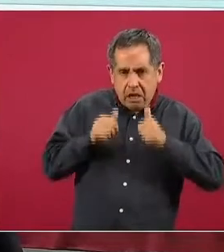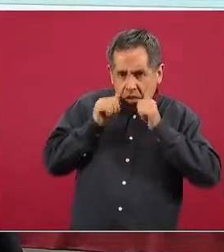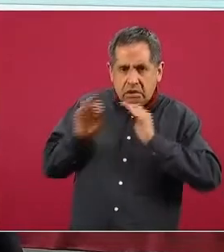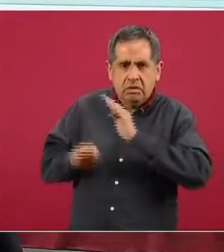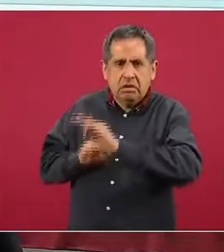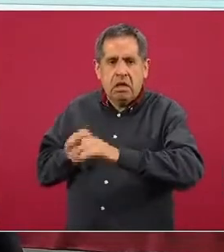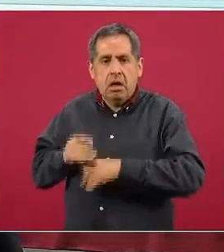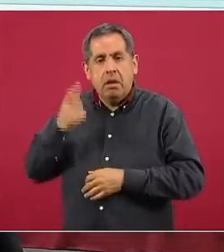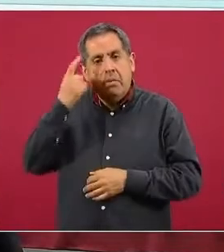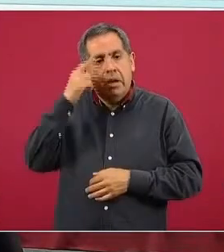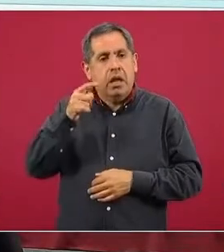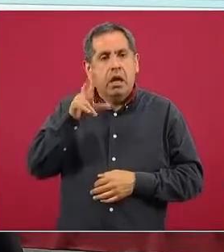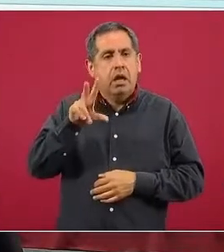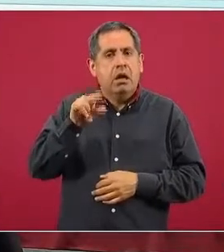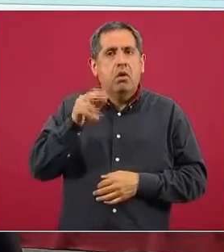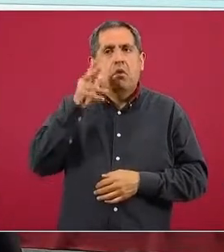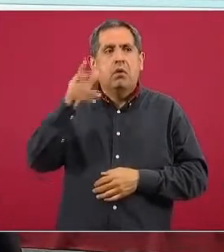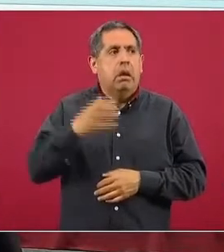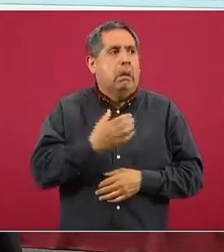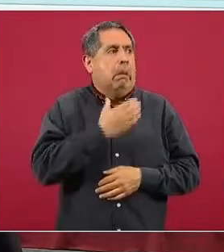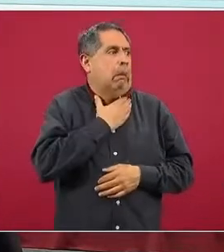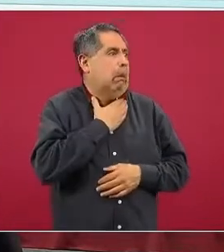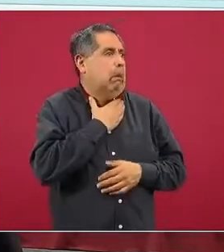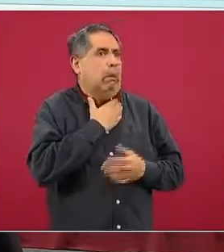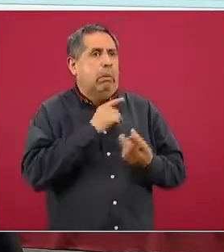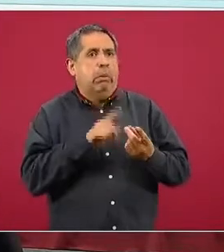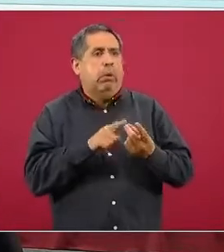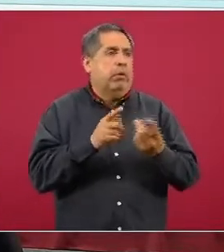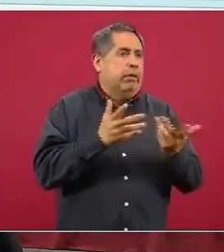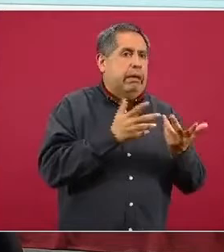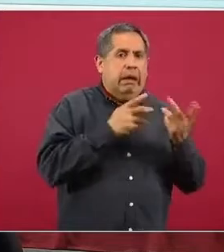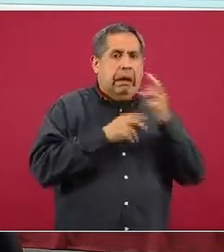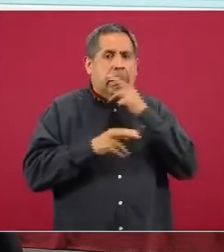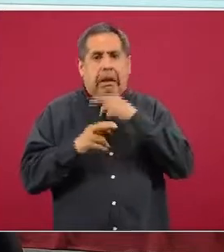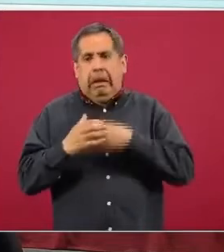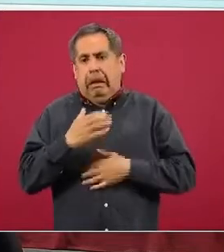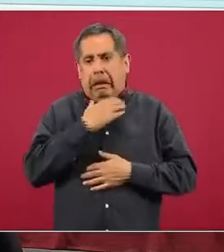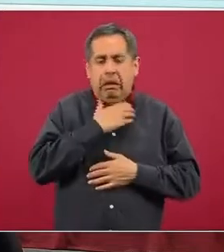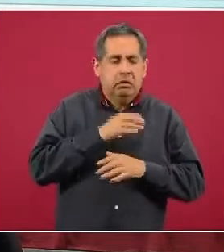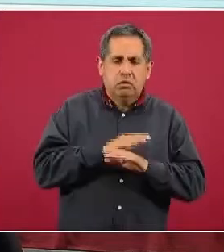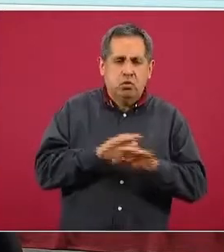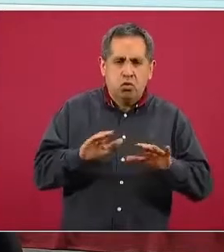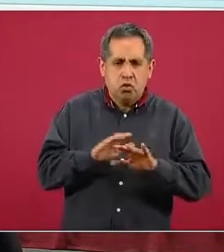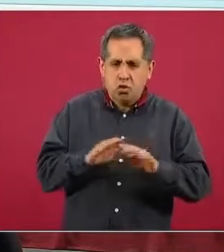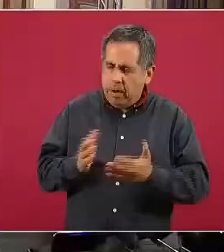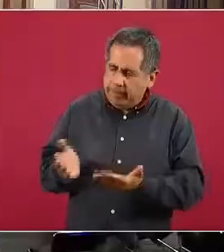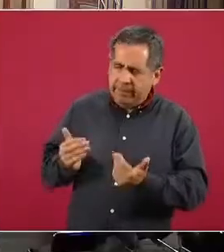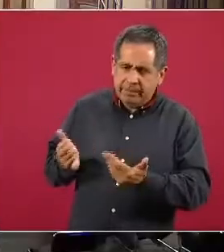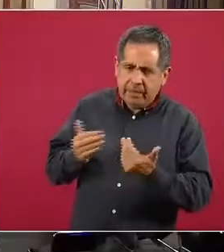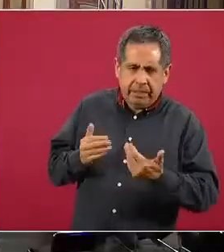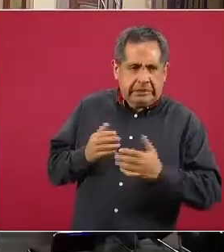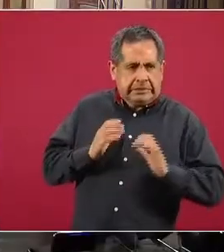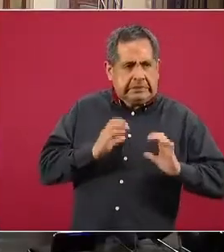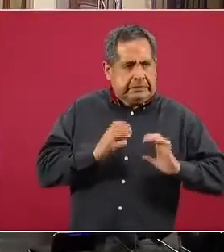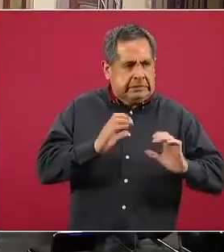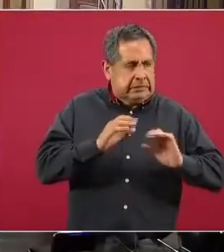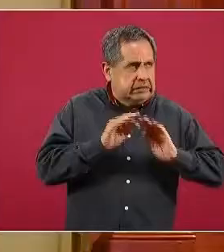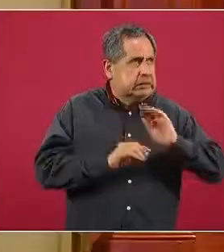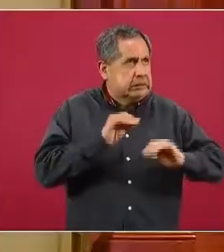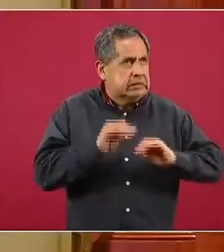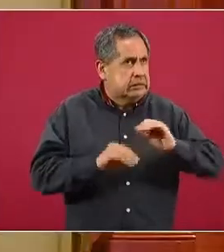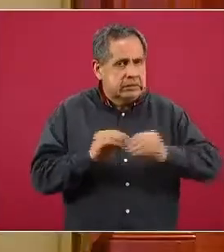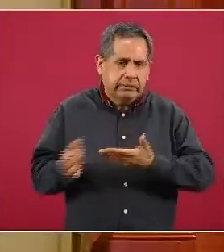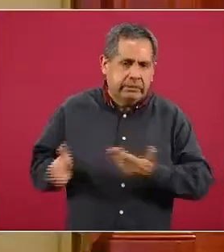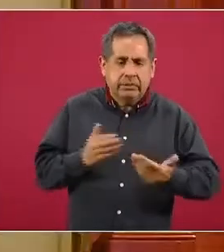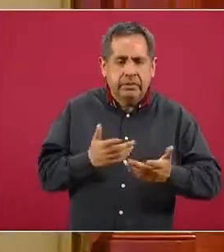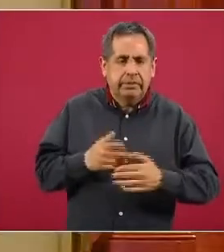no vayan a incrementarse en un nivel que en su momento generen la saturación en toda la entidad. Vamos a estar informando también sobre